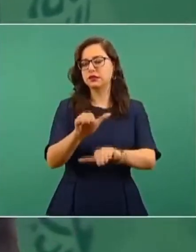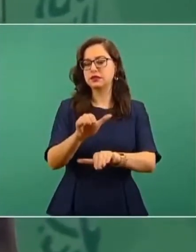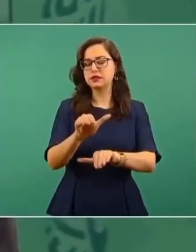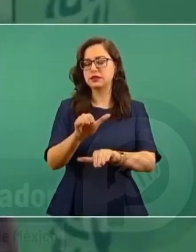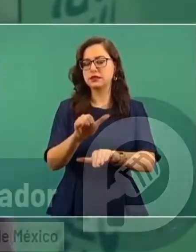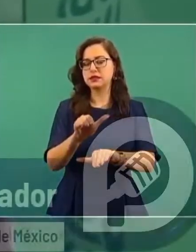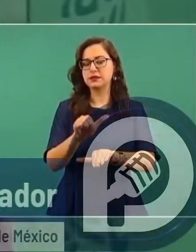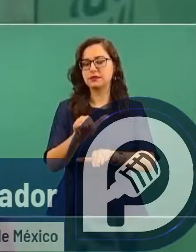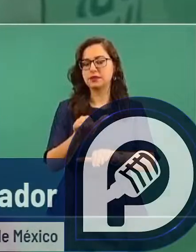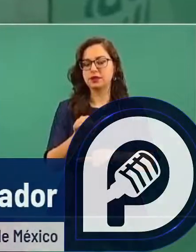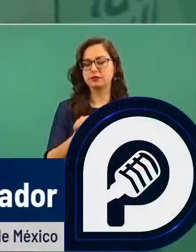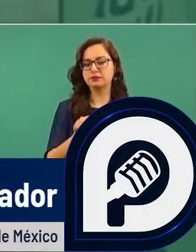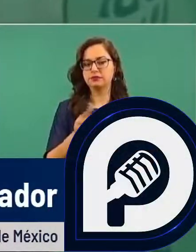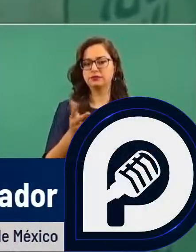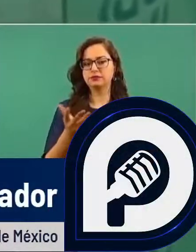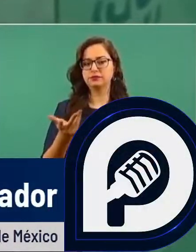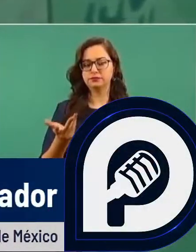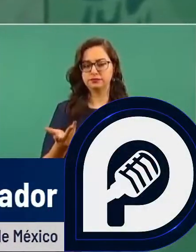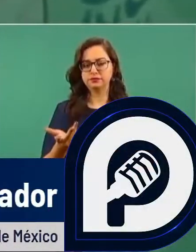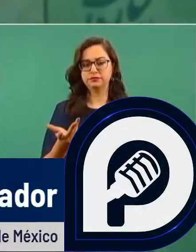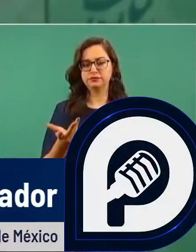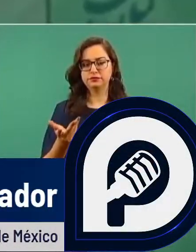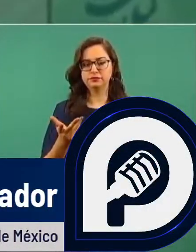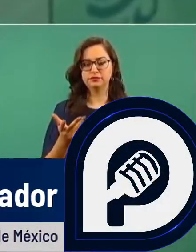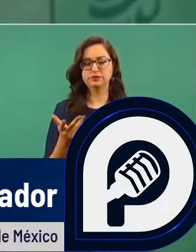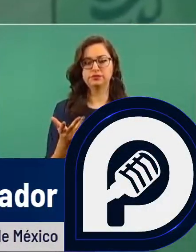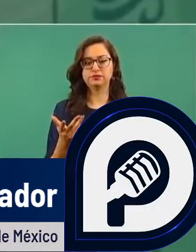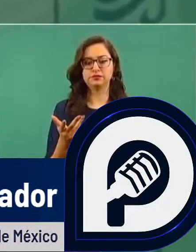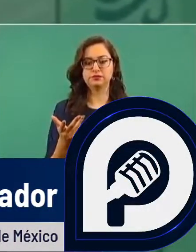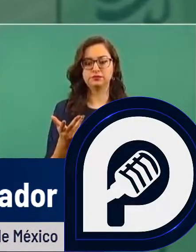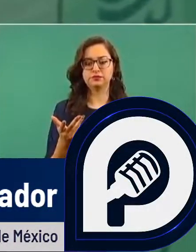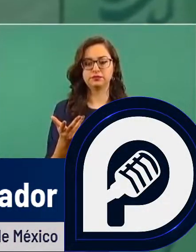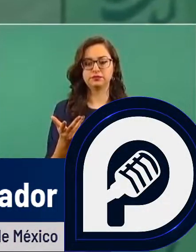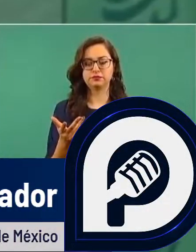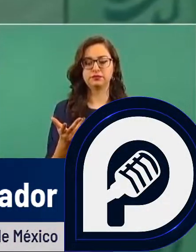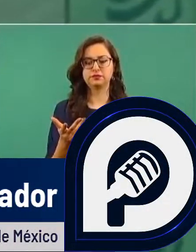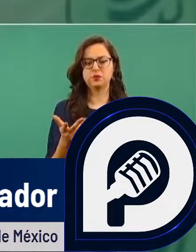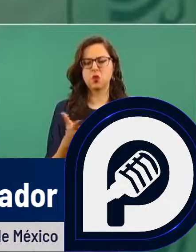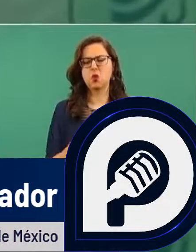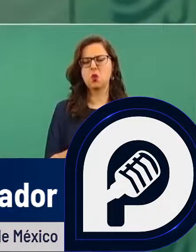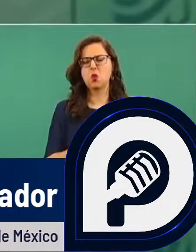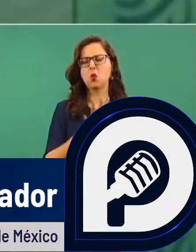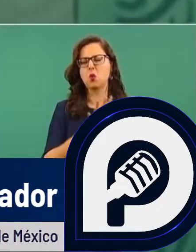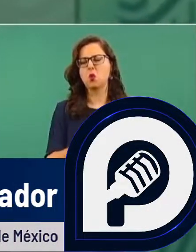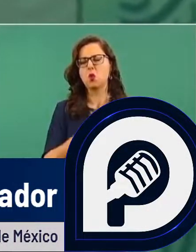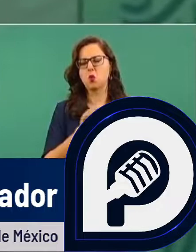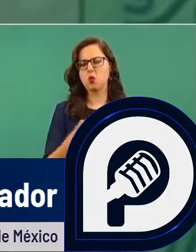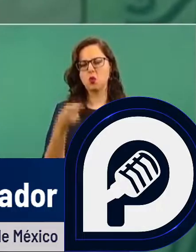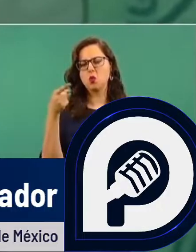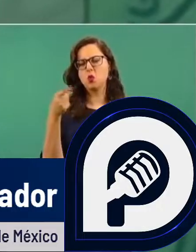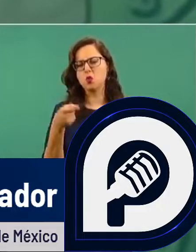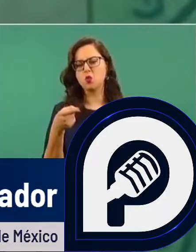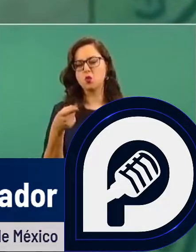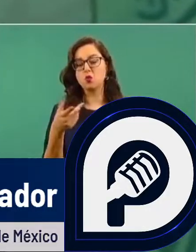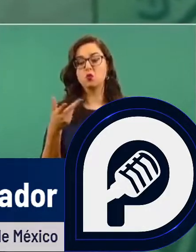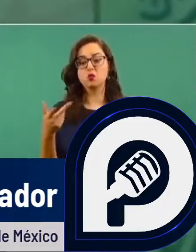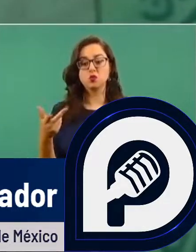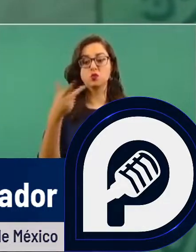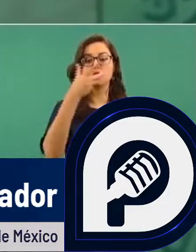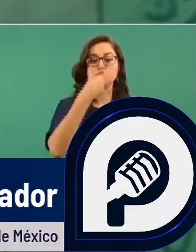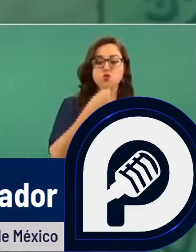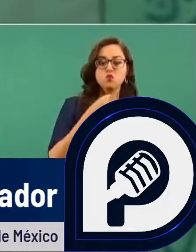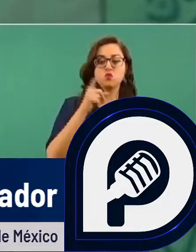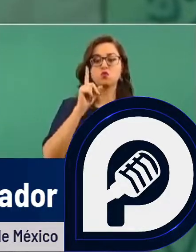Sobre un plan para darle protección a candidatos